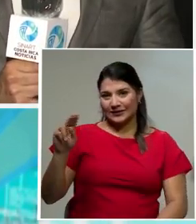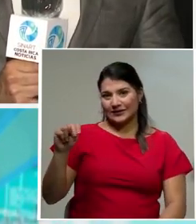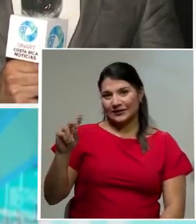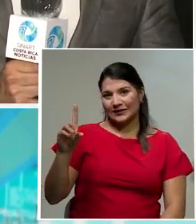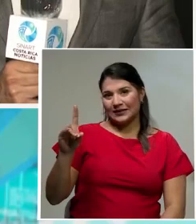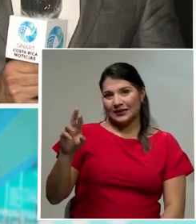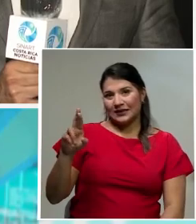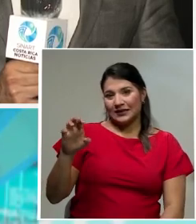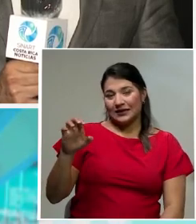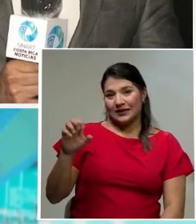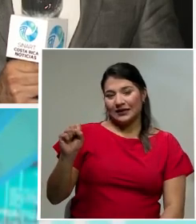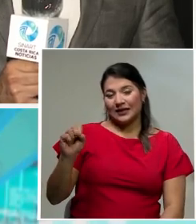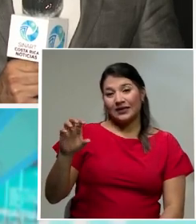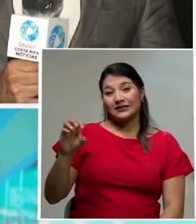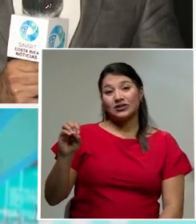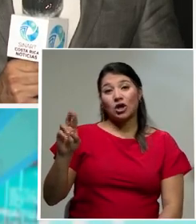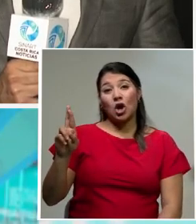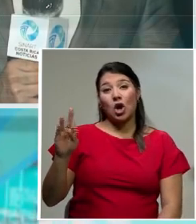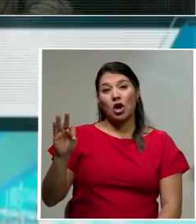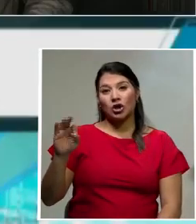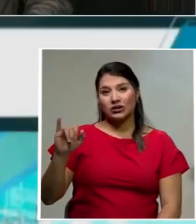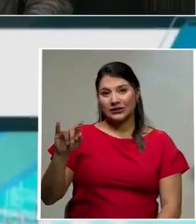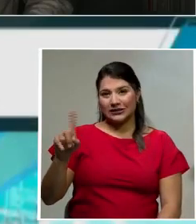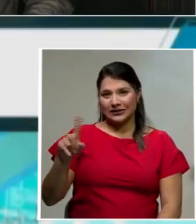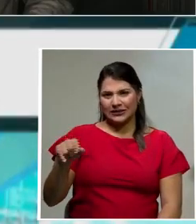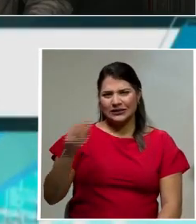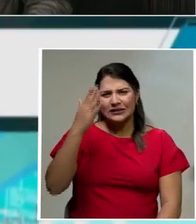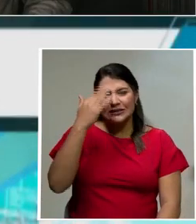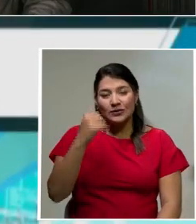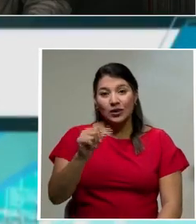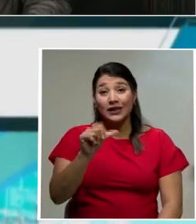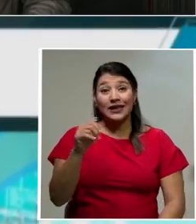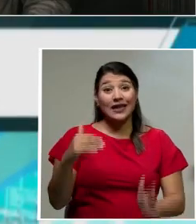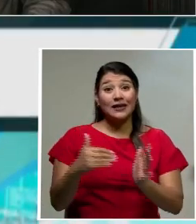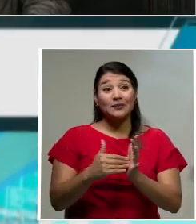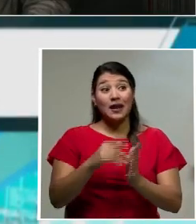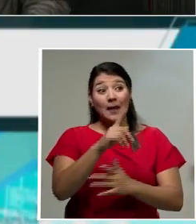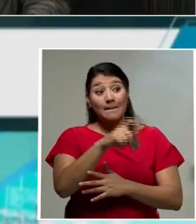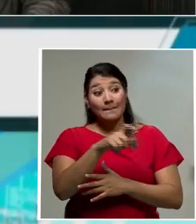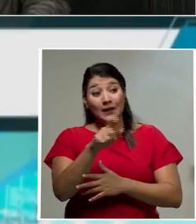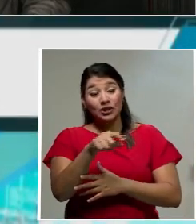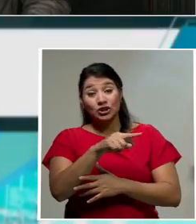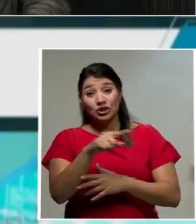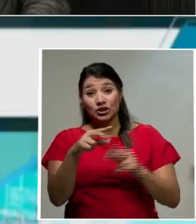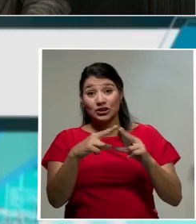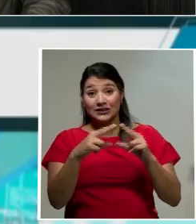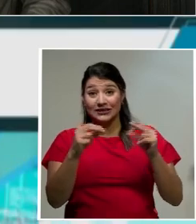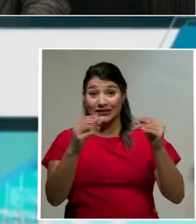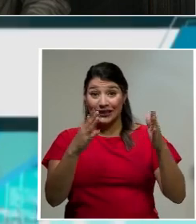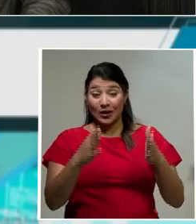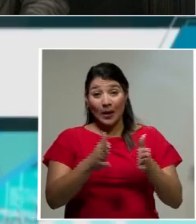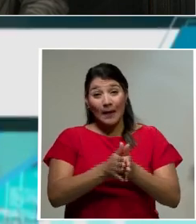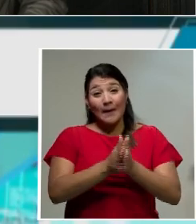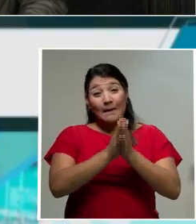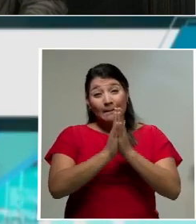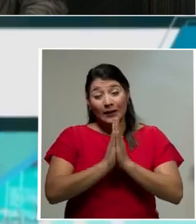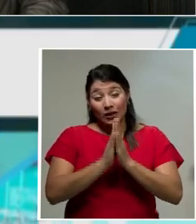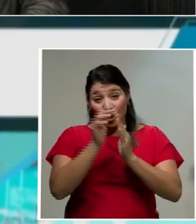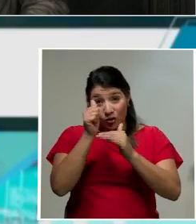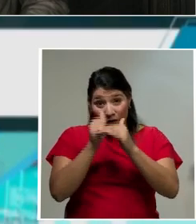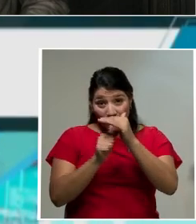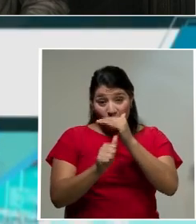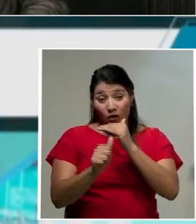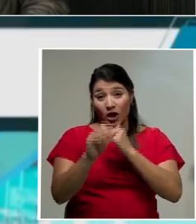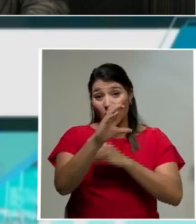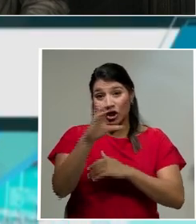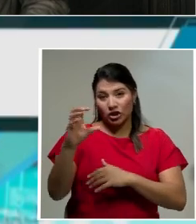Ortiz, ya que más de 10.000 personas de nacionalidad nicaragüense solicitaron la condición de refugiados